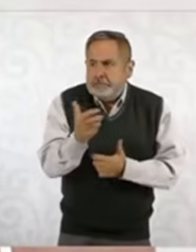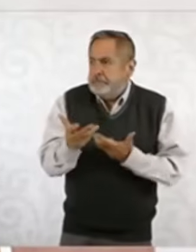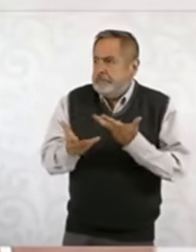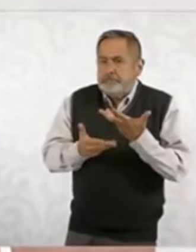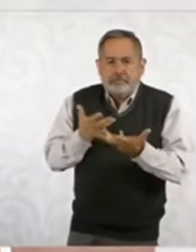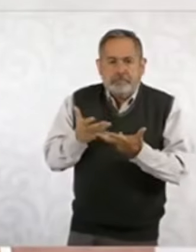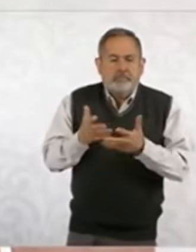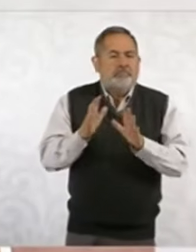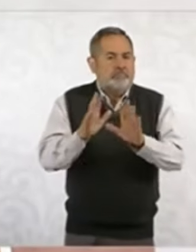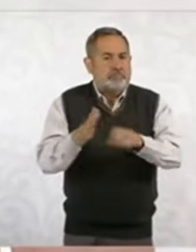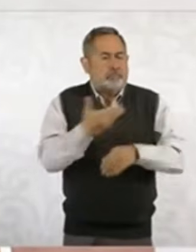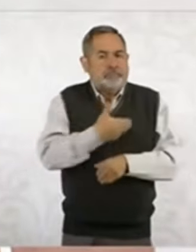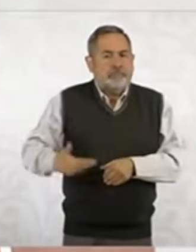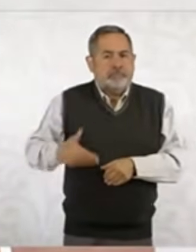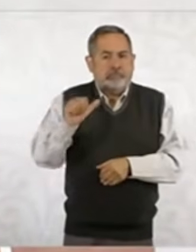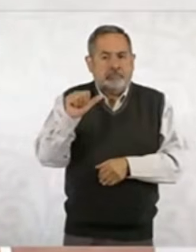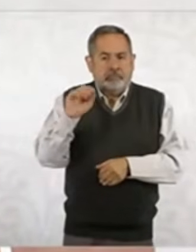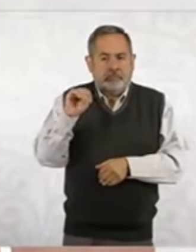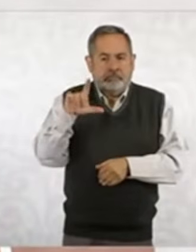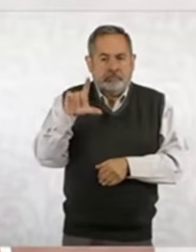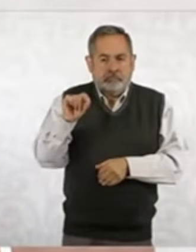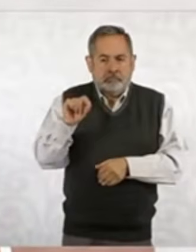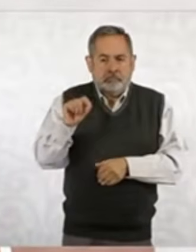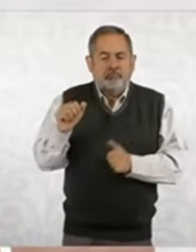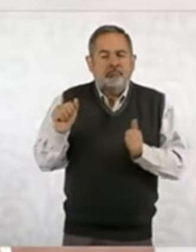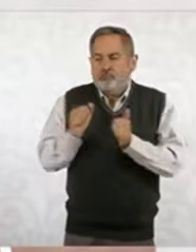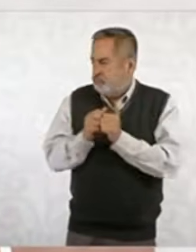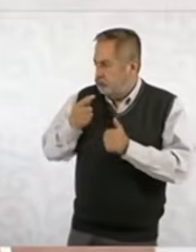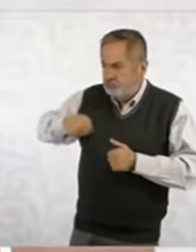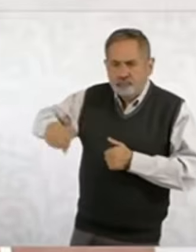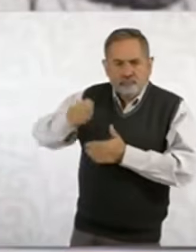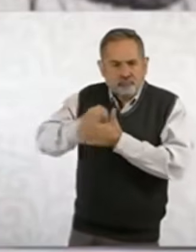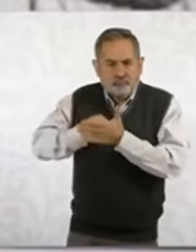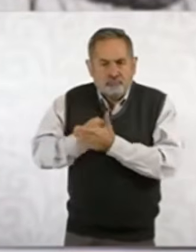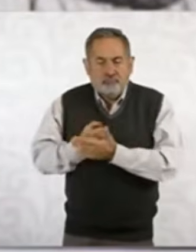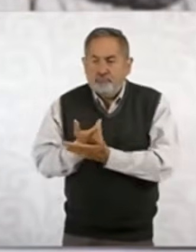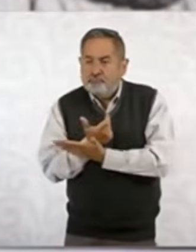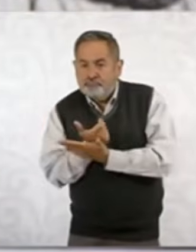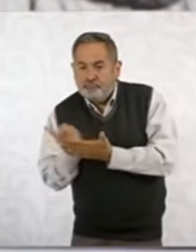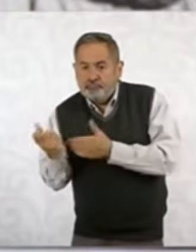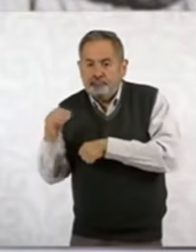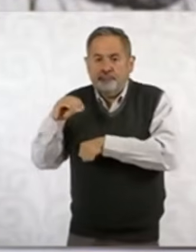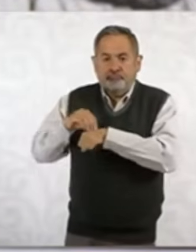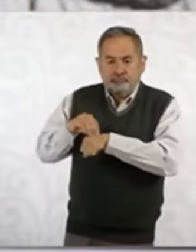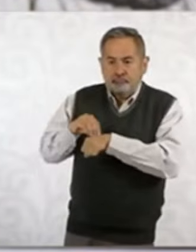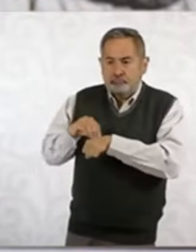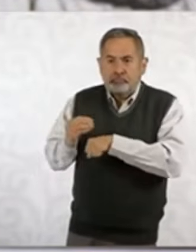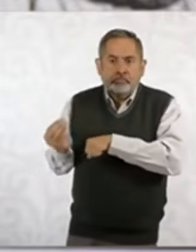Y desde que llegó el presidente López Obrador con nosotros, el salario mínimo ha aumentado